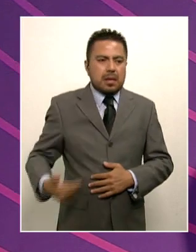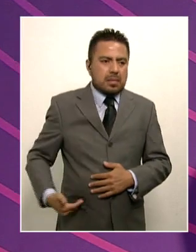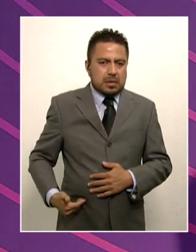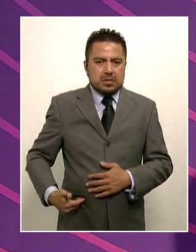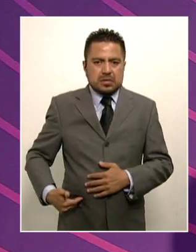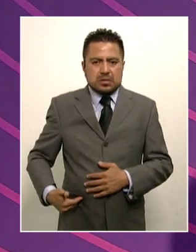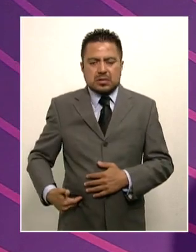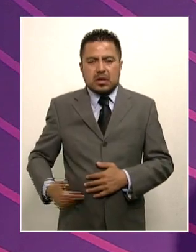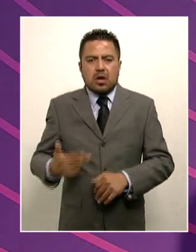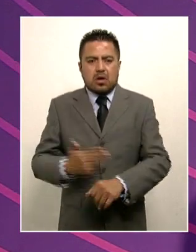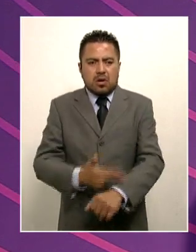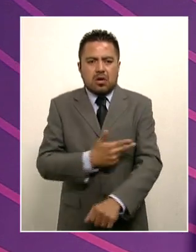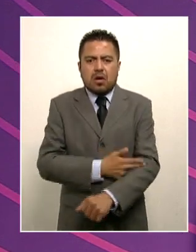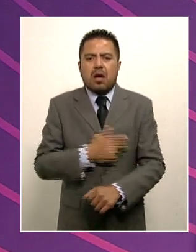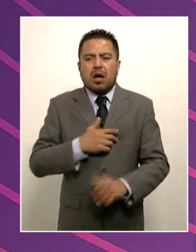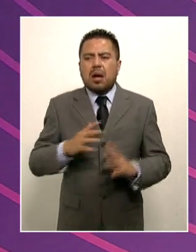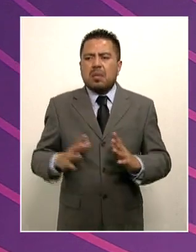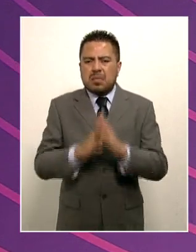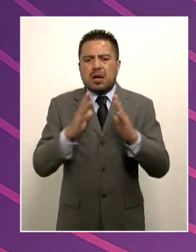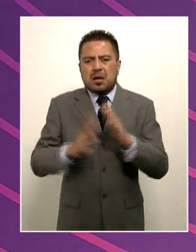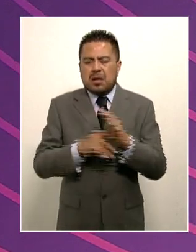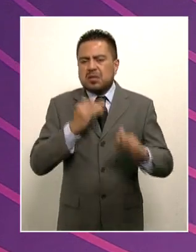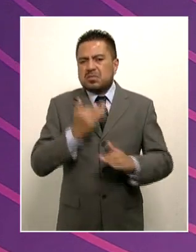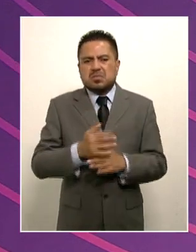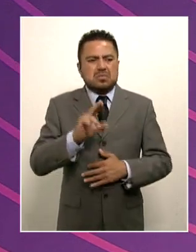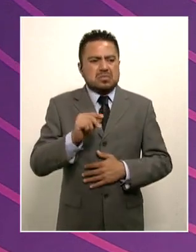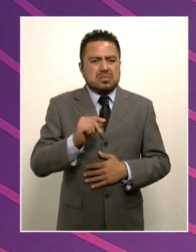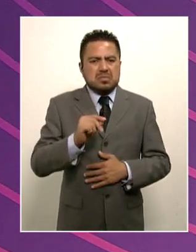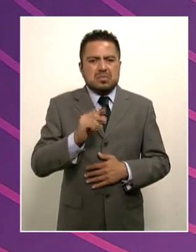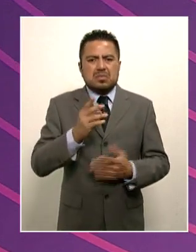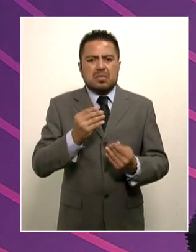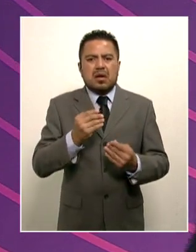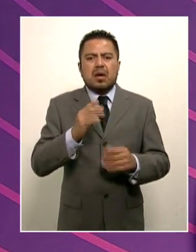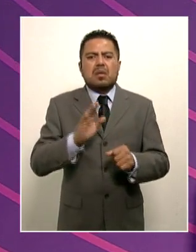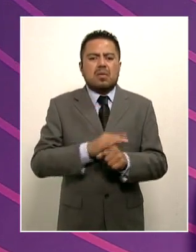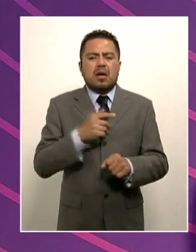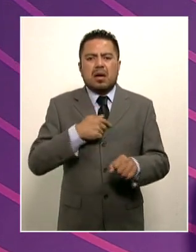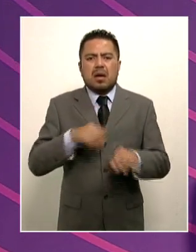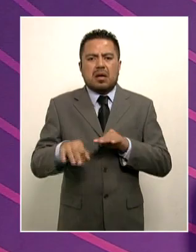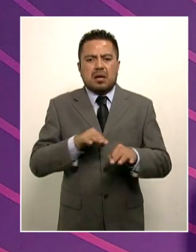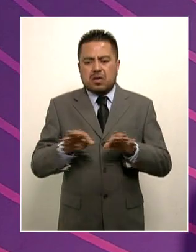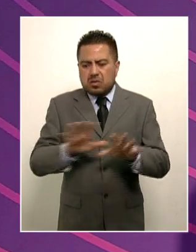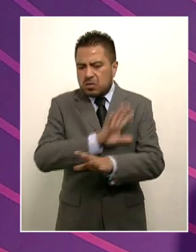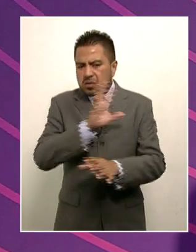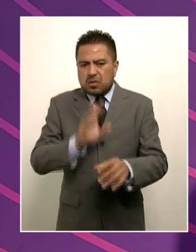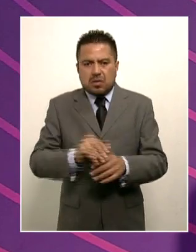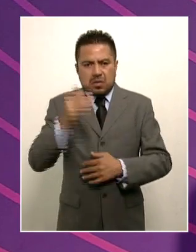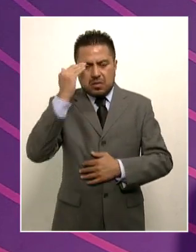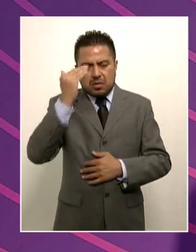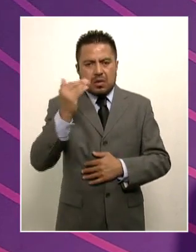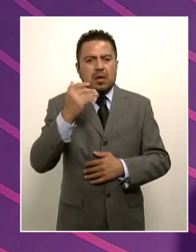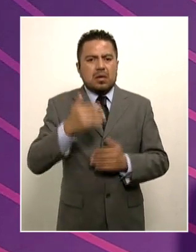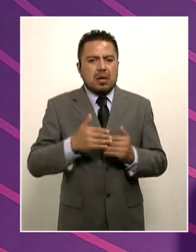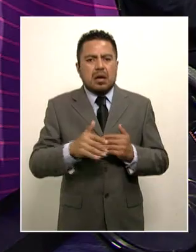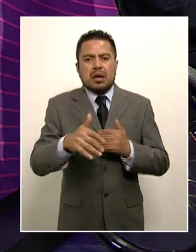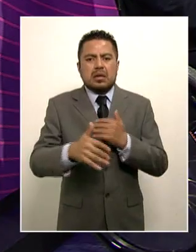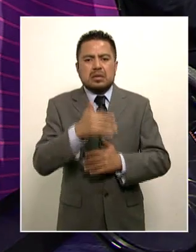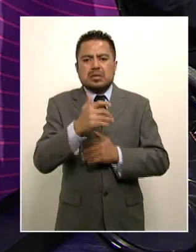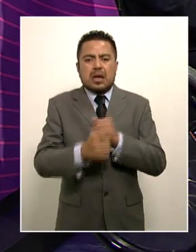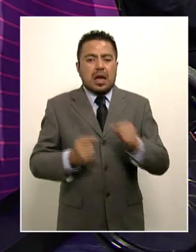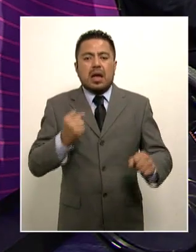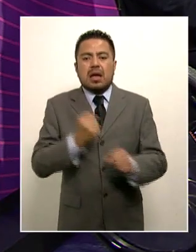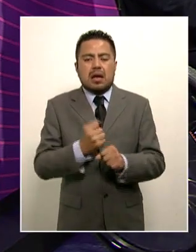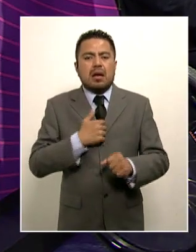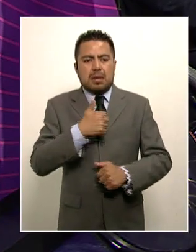honorario. Ahora ya no participo tanto porque bueno, pues ya me dedico a trabajar de tiempo completo, pero mucho tiempo, más de 15 años